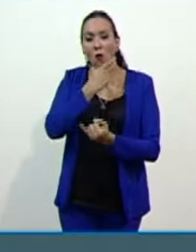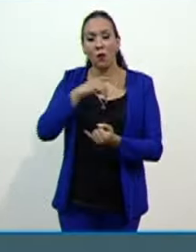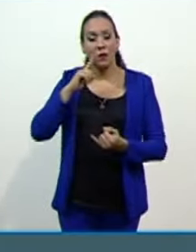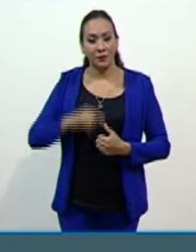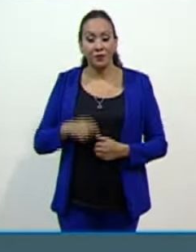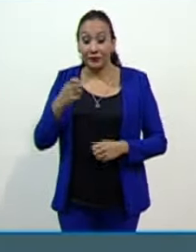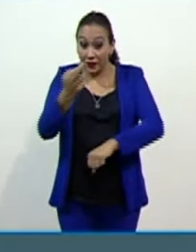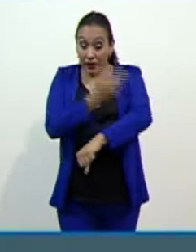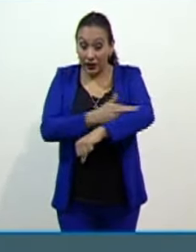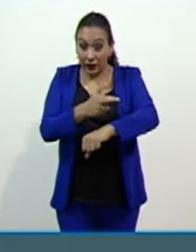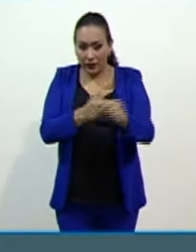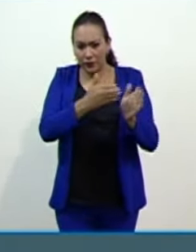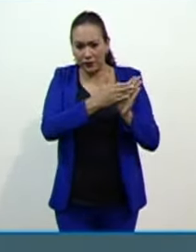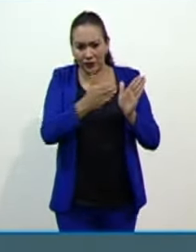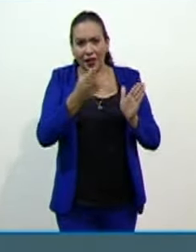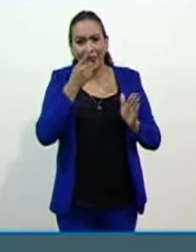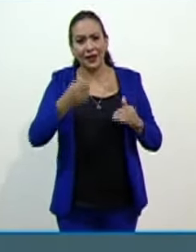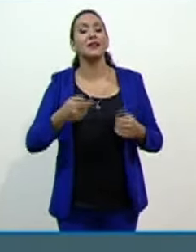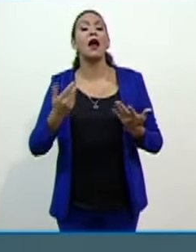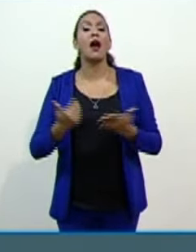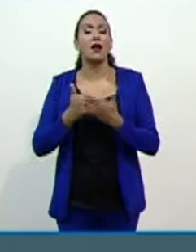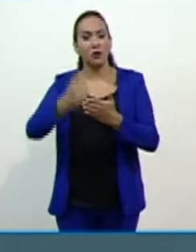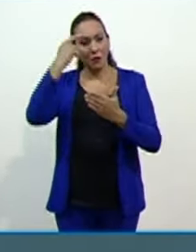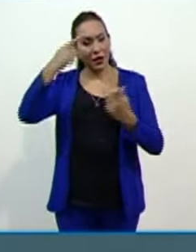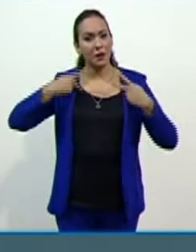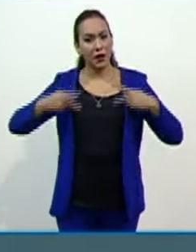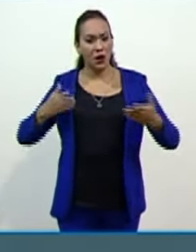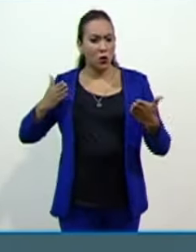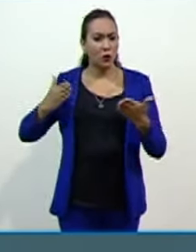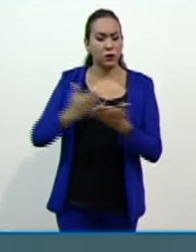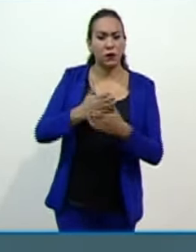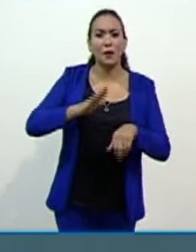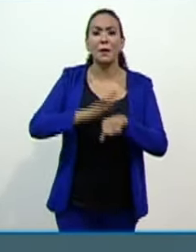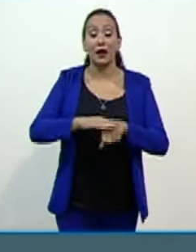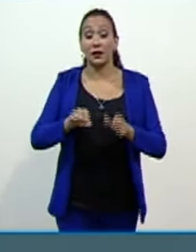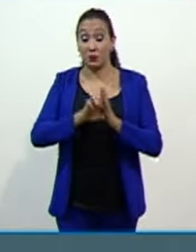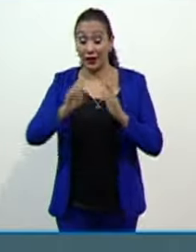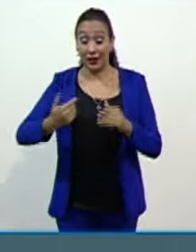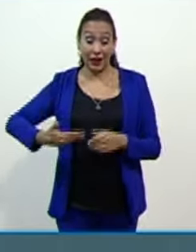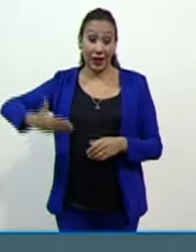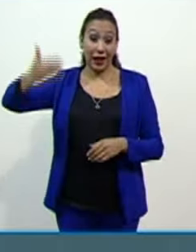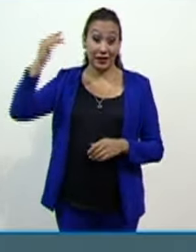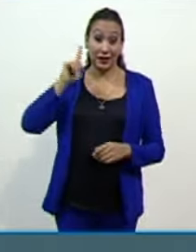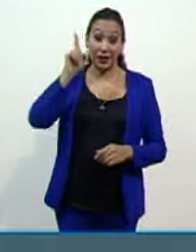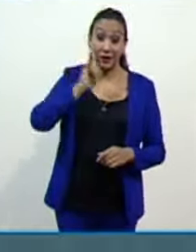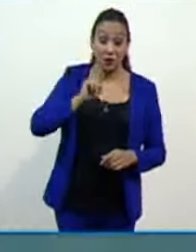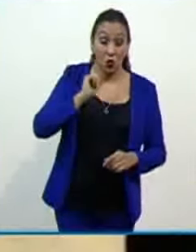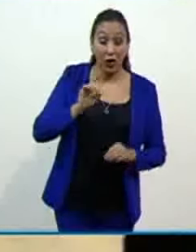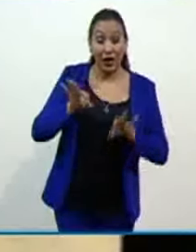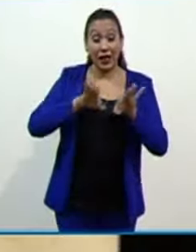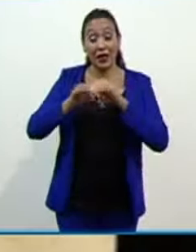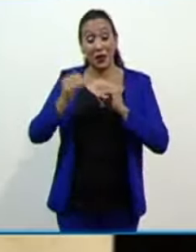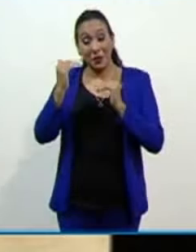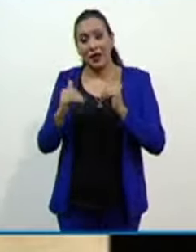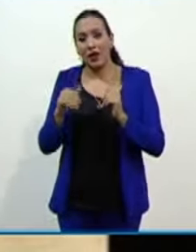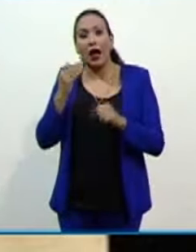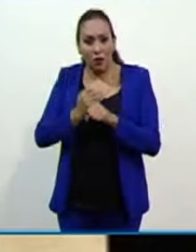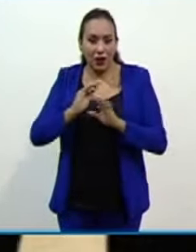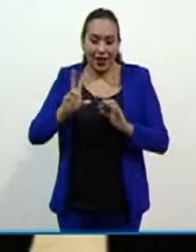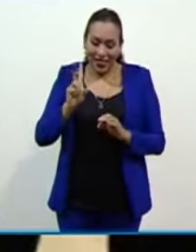procedimiento amplía la brecha de género, recordando que actualmente las mujeres ocupan menos del 30% de los cargos de